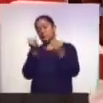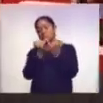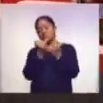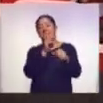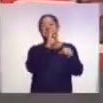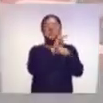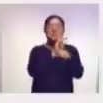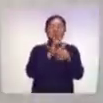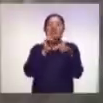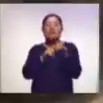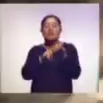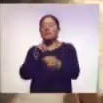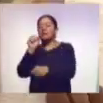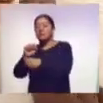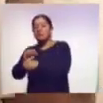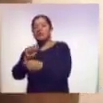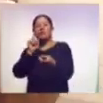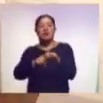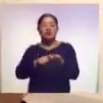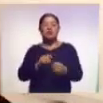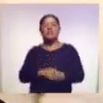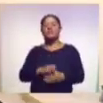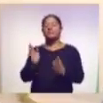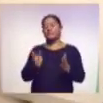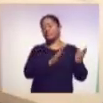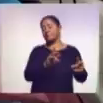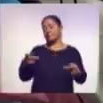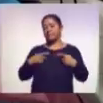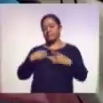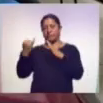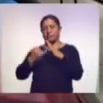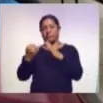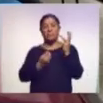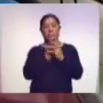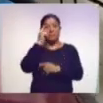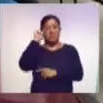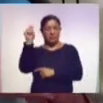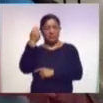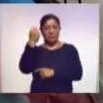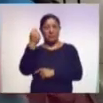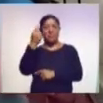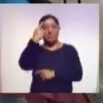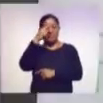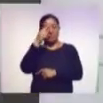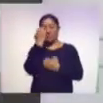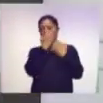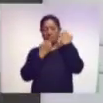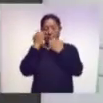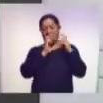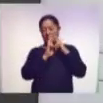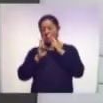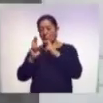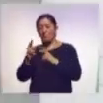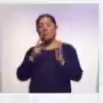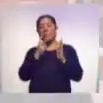primaria, dónde secundaria. Adicional a esto, el personal del ITEA se capacitará en nuevas tecnologías para mejorar los resultados que este 2019